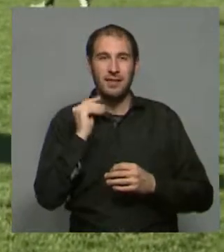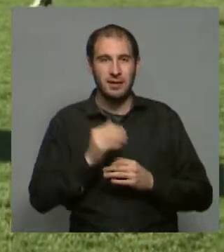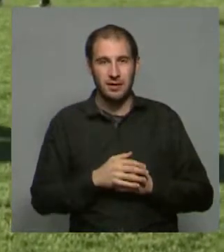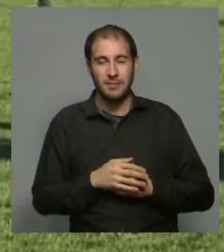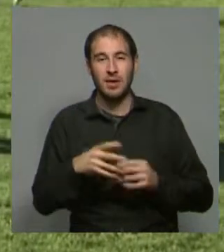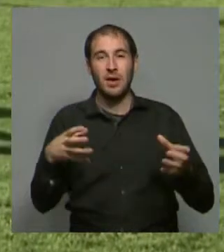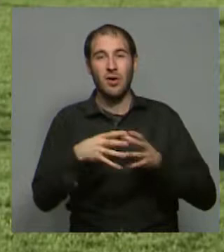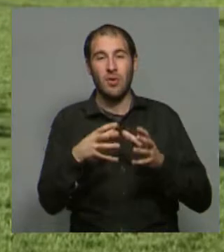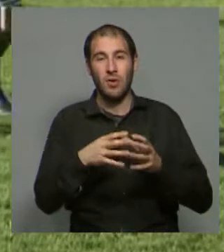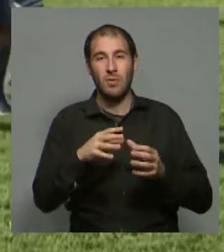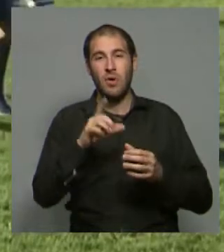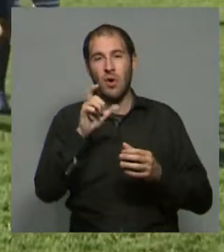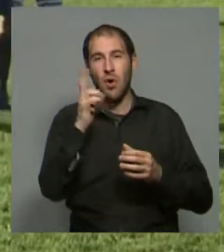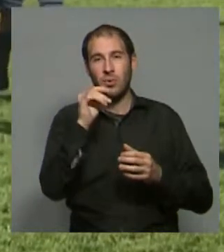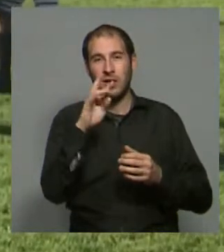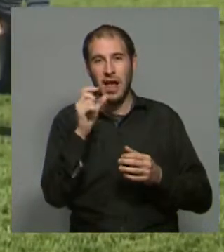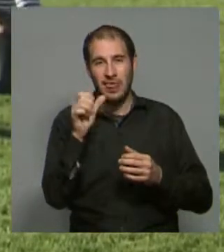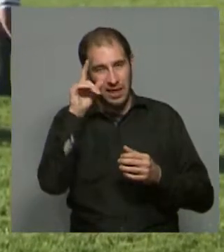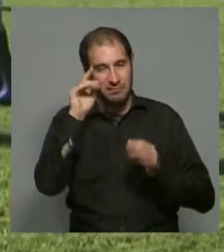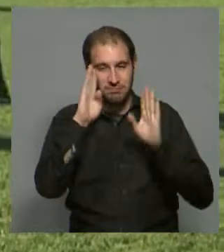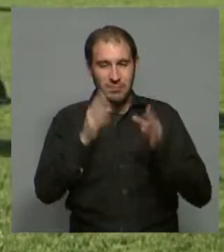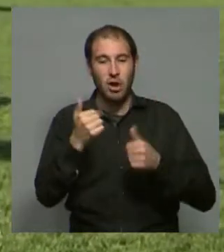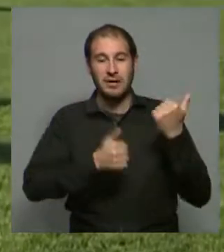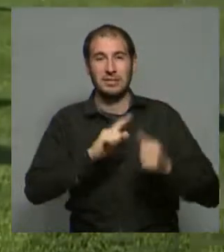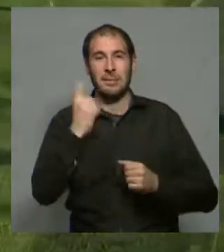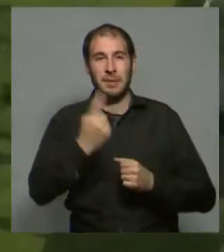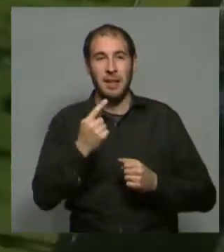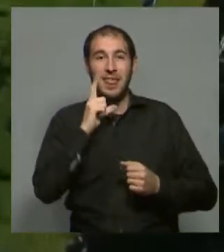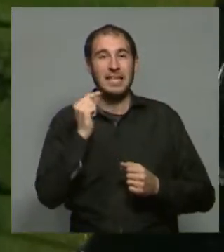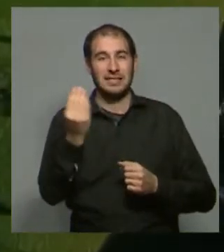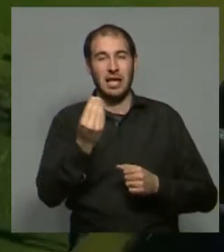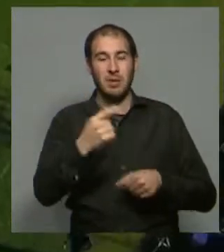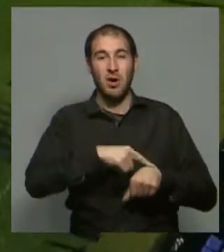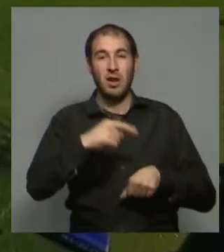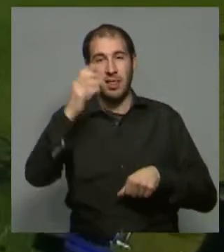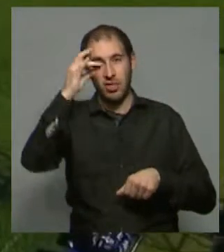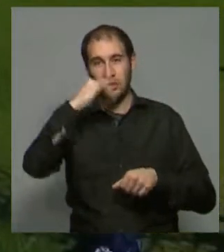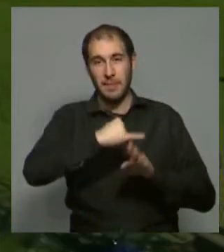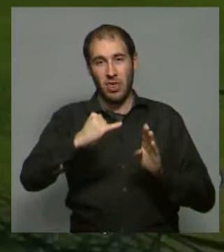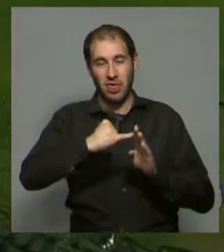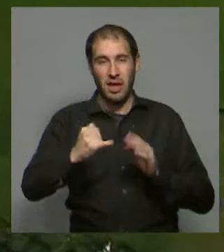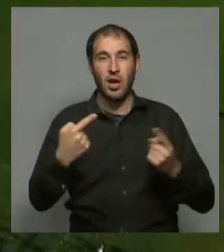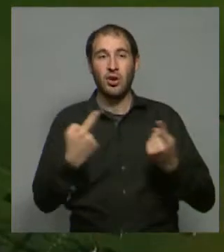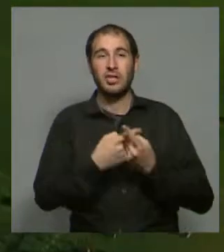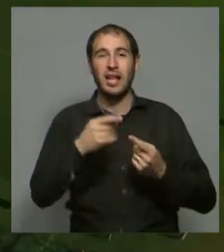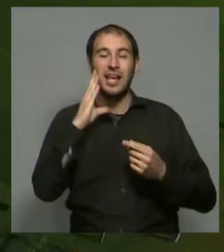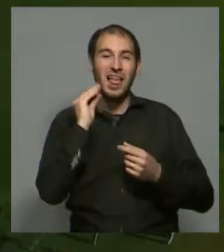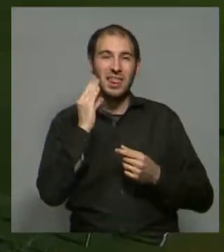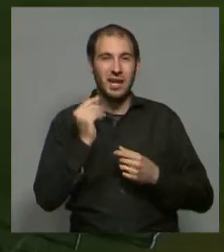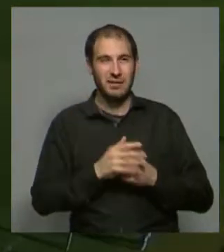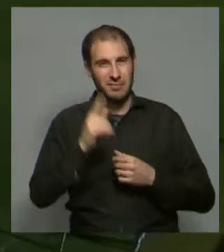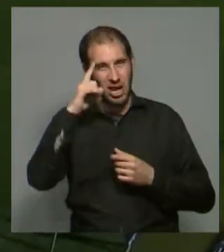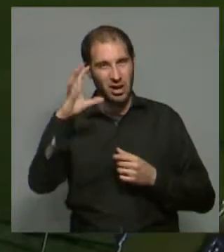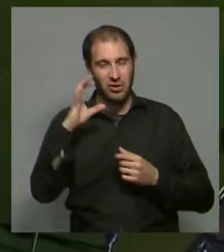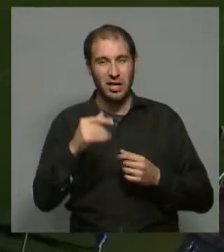el equipo de Daniel Urcade, que ya piensa en su primer partido el día sábado a las 12 del mediodía ante Inglaterra. Recordamos